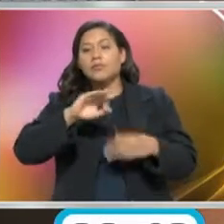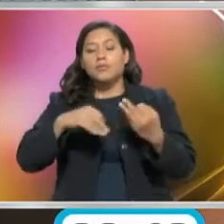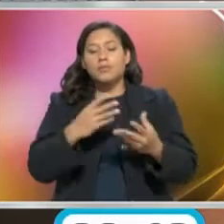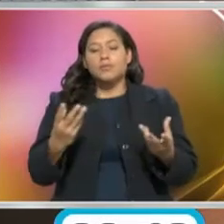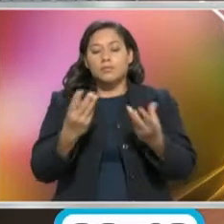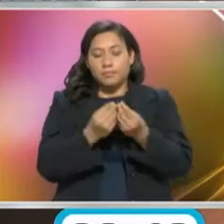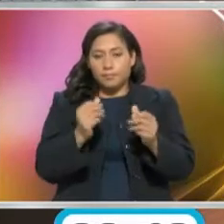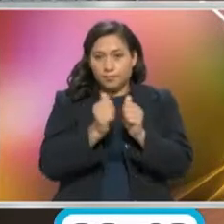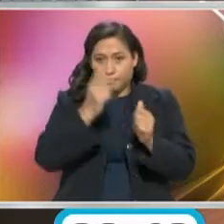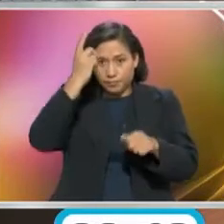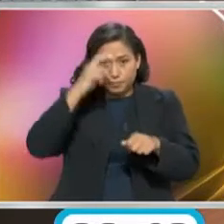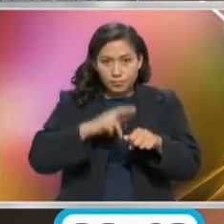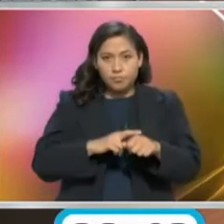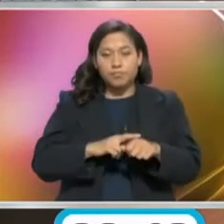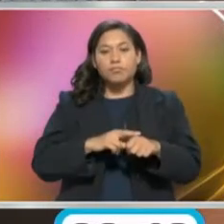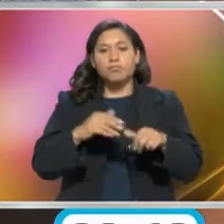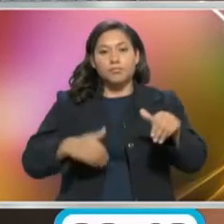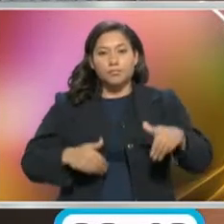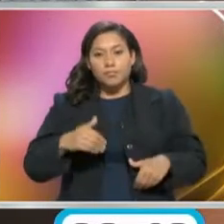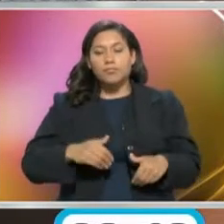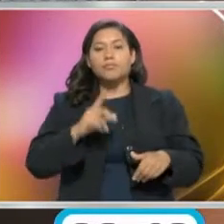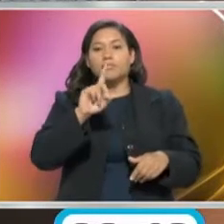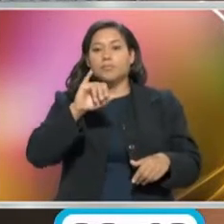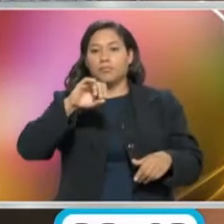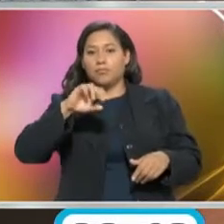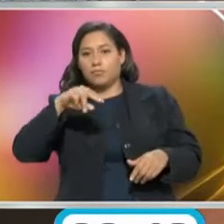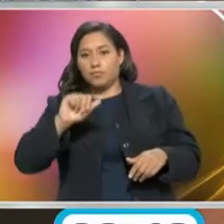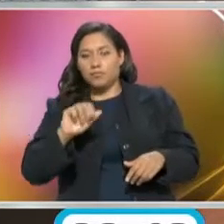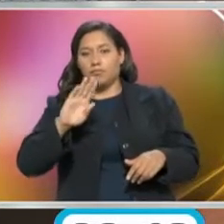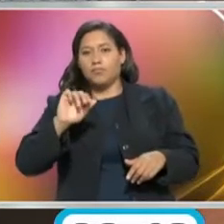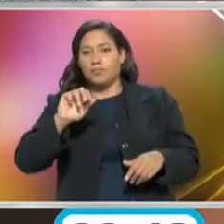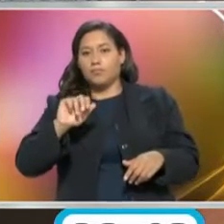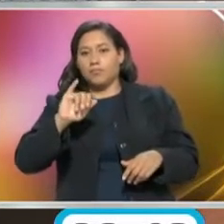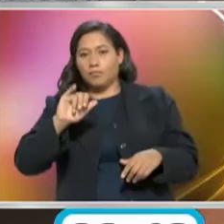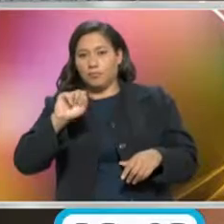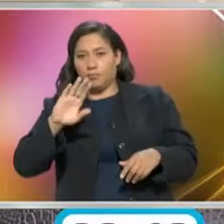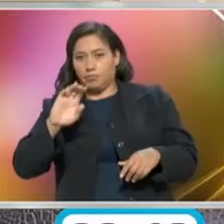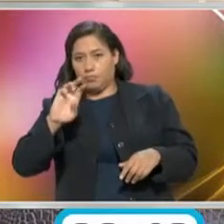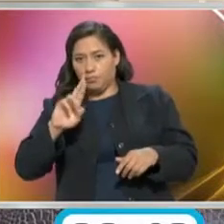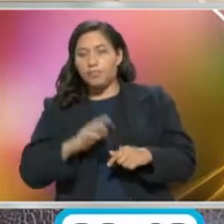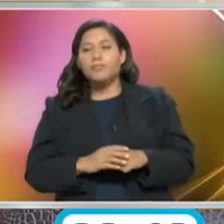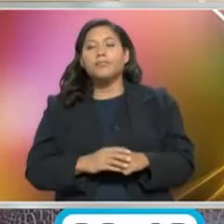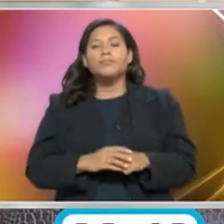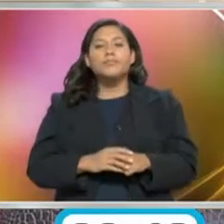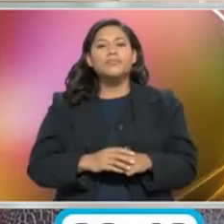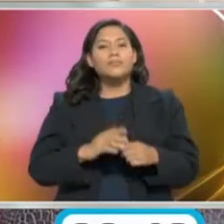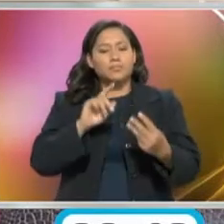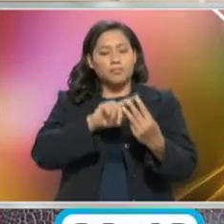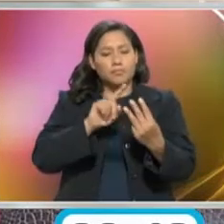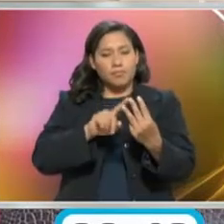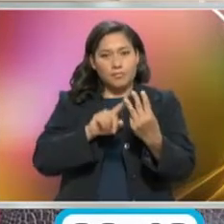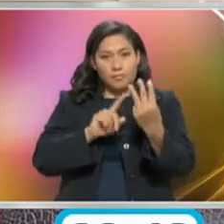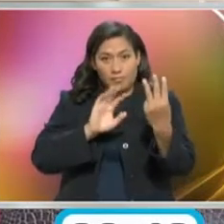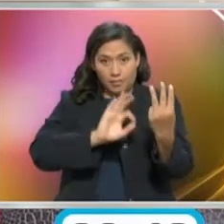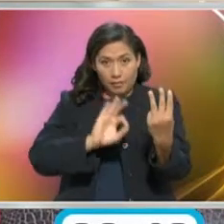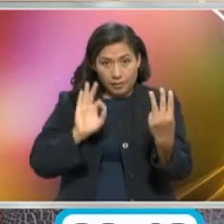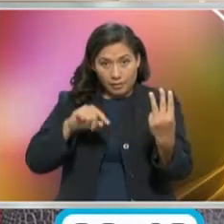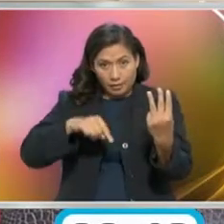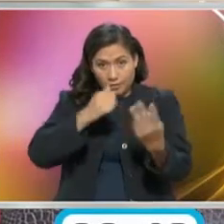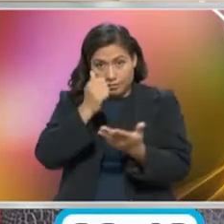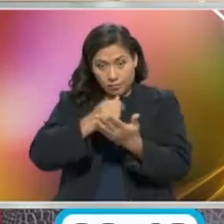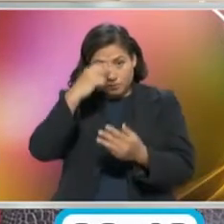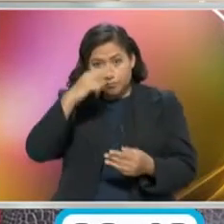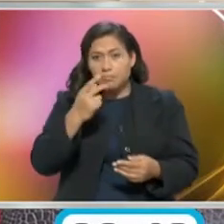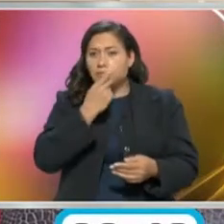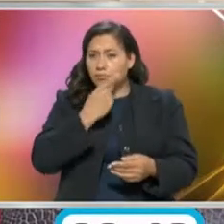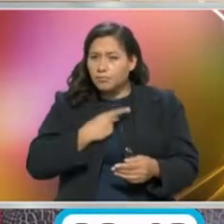la dirección escénica de Iona Weisberg. Ok, estará disponible 3 fechas, ¿cierto? Aquí Así en la es. Ciudad de México.